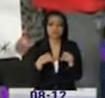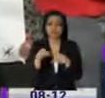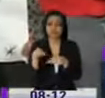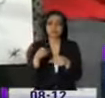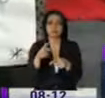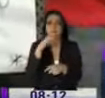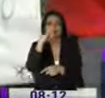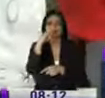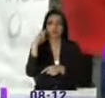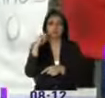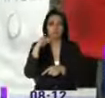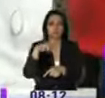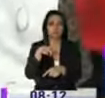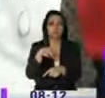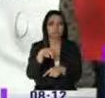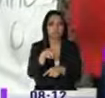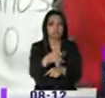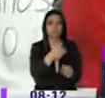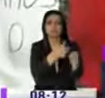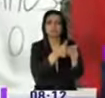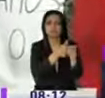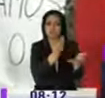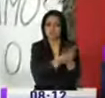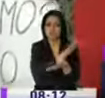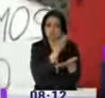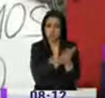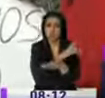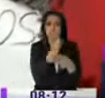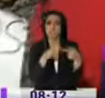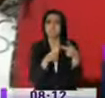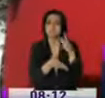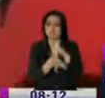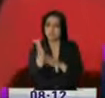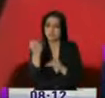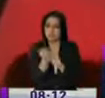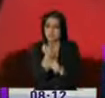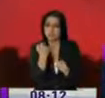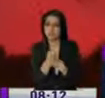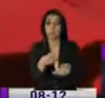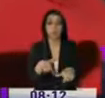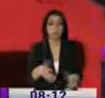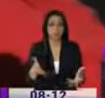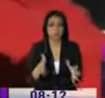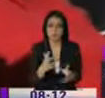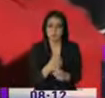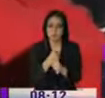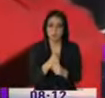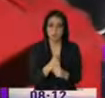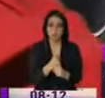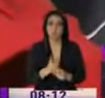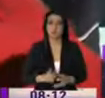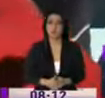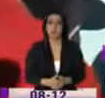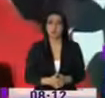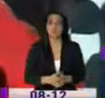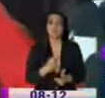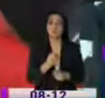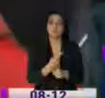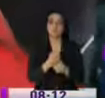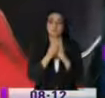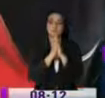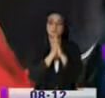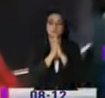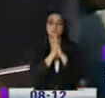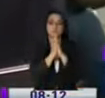que está por aquí a unas cuantas cuadras, hay inseguridad. Nosotros lo que le solicitamos al señor